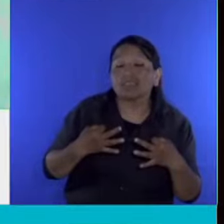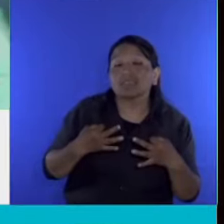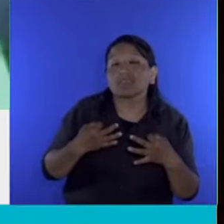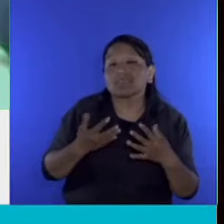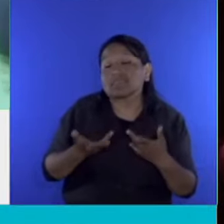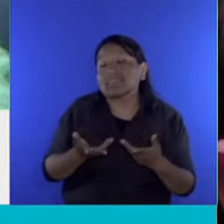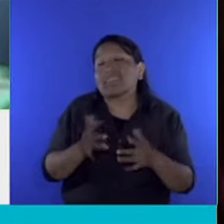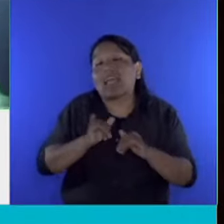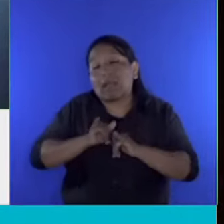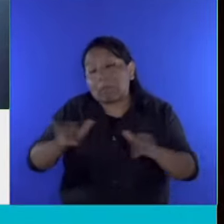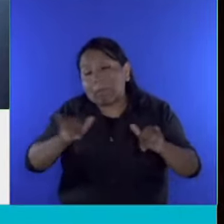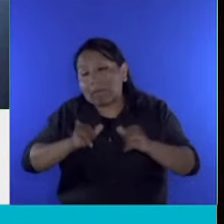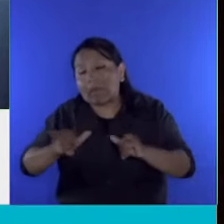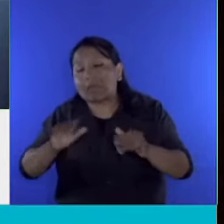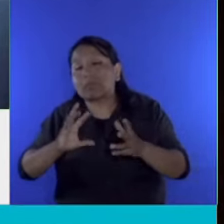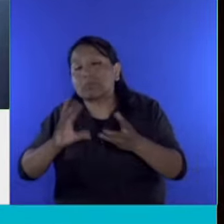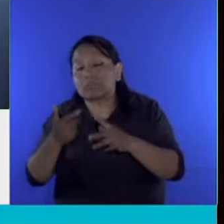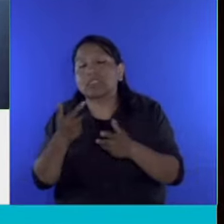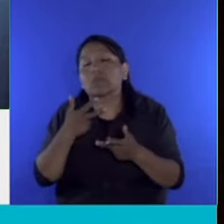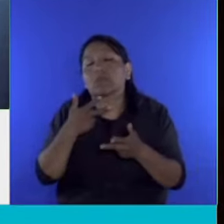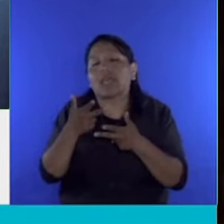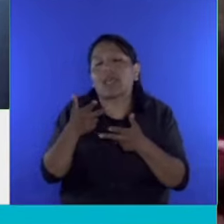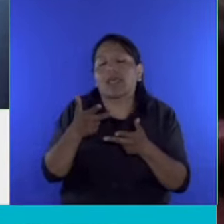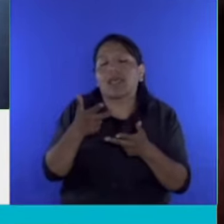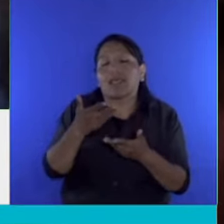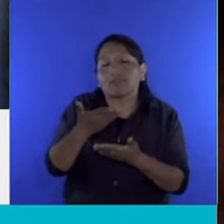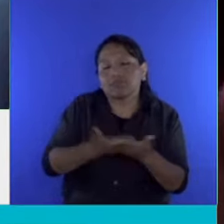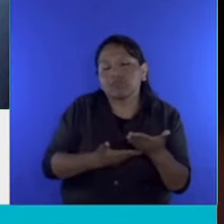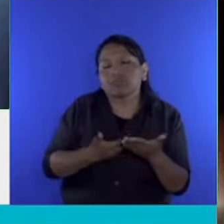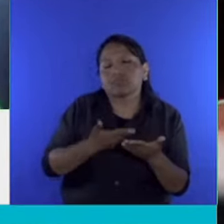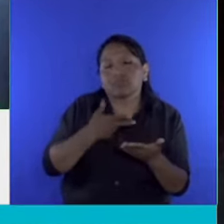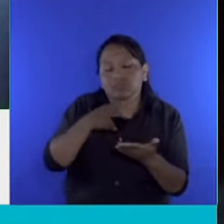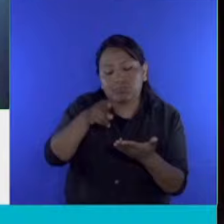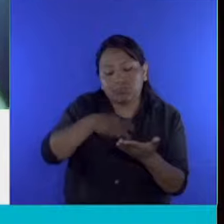campaña de desprestigio y voy a citar de memoria